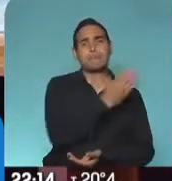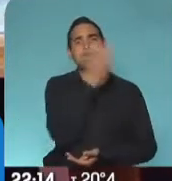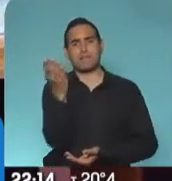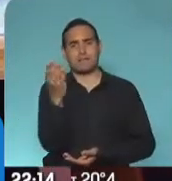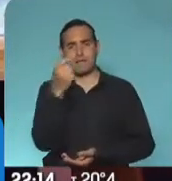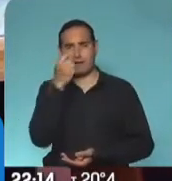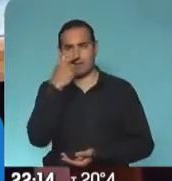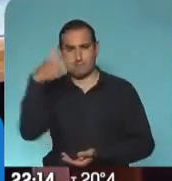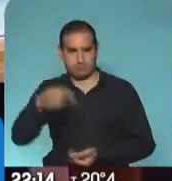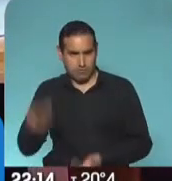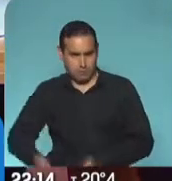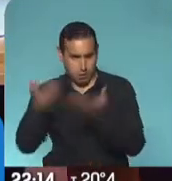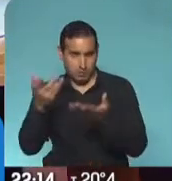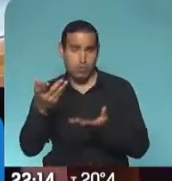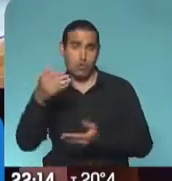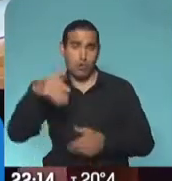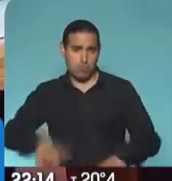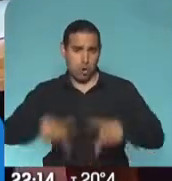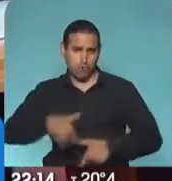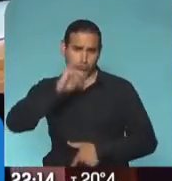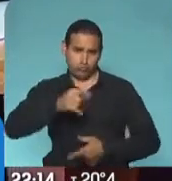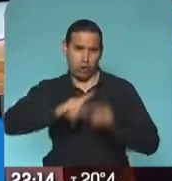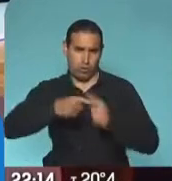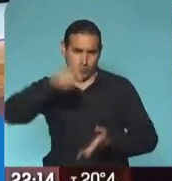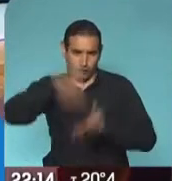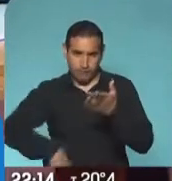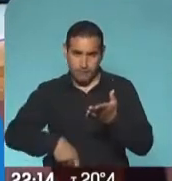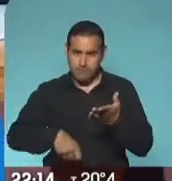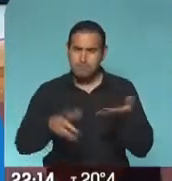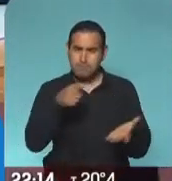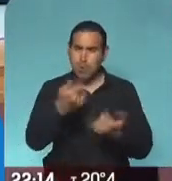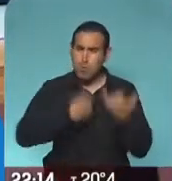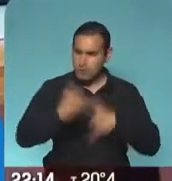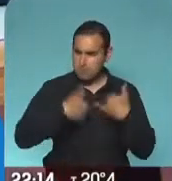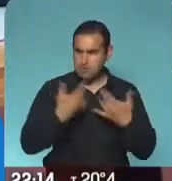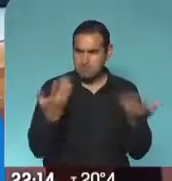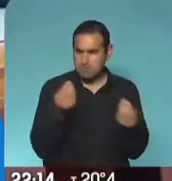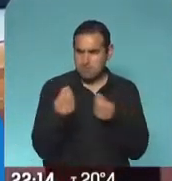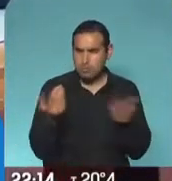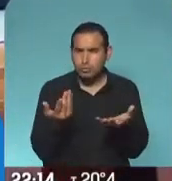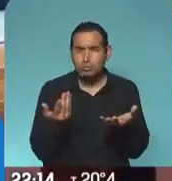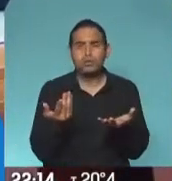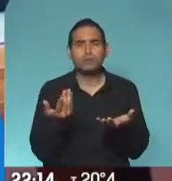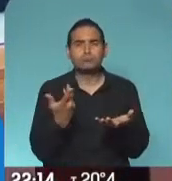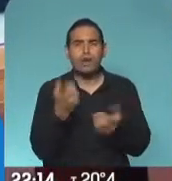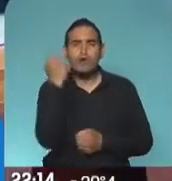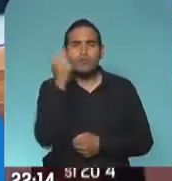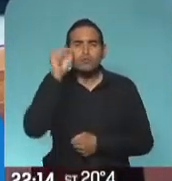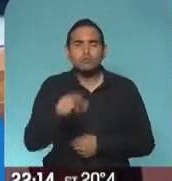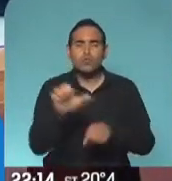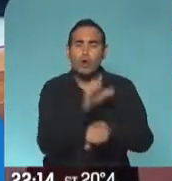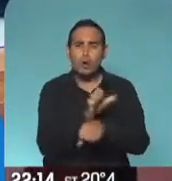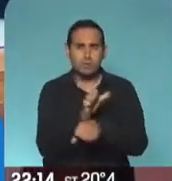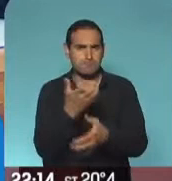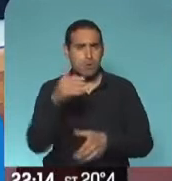cual Moreno firmó un acuerdo. A ver si nos puedes contar brevemente qué está pasando con la economía ecuatoriana. ¿Por qué